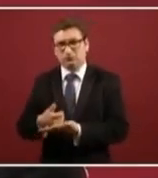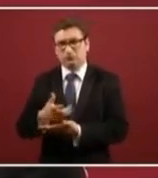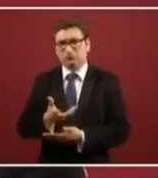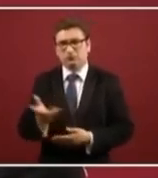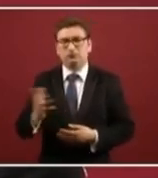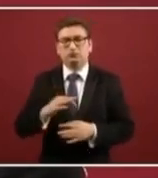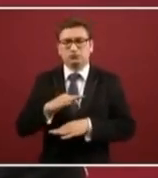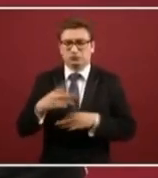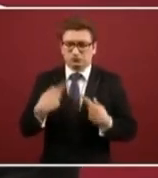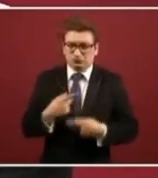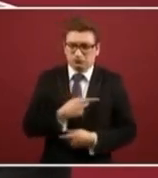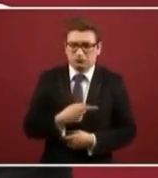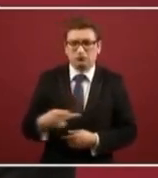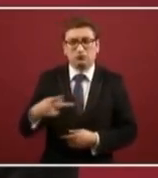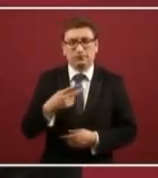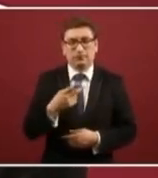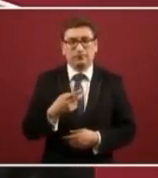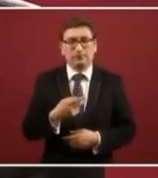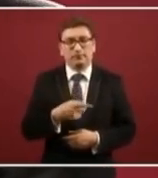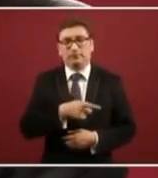pobre. De ahí